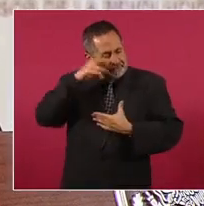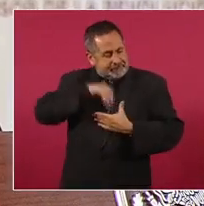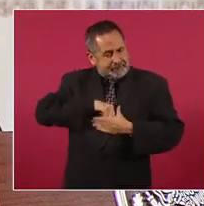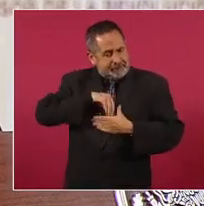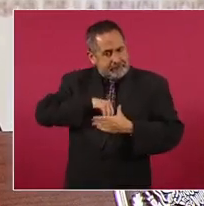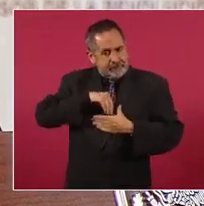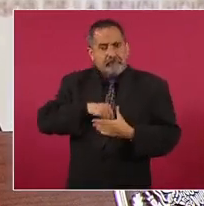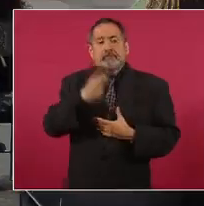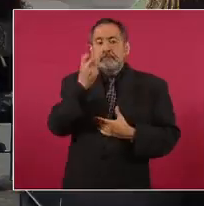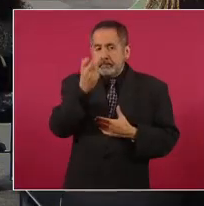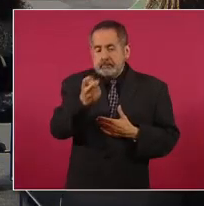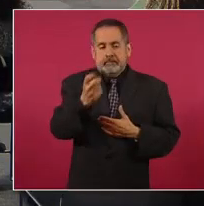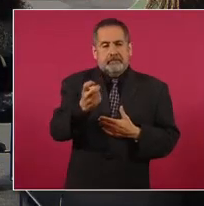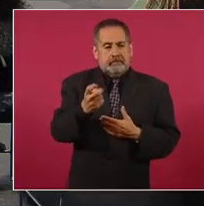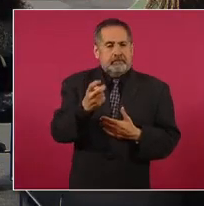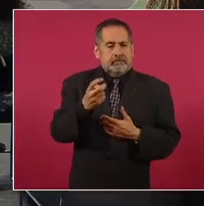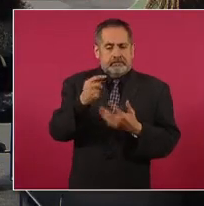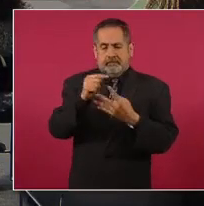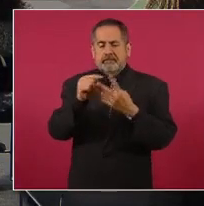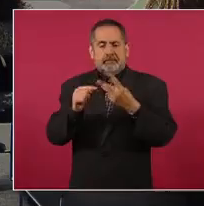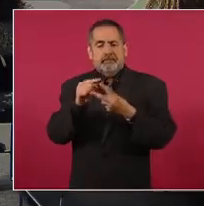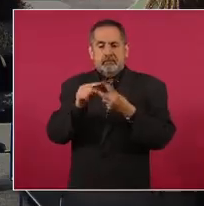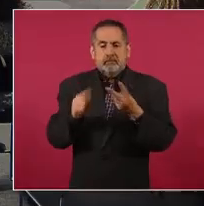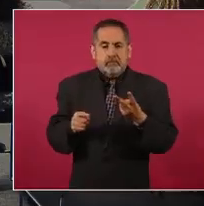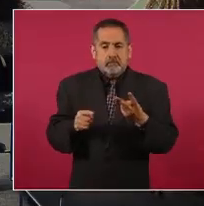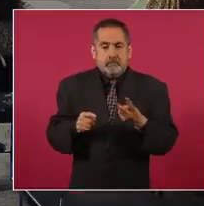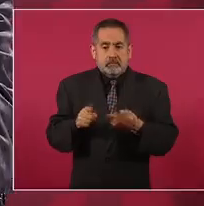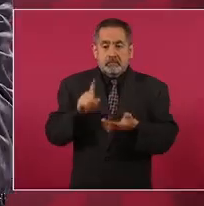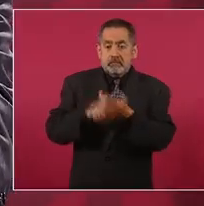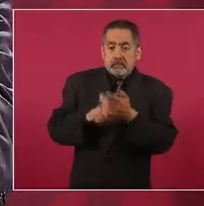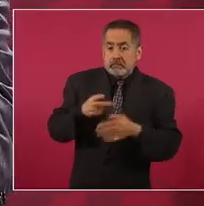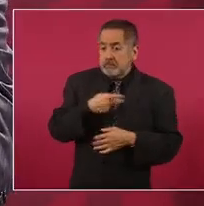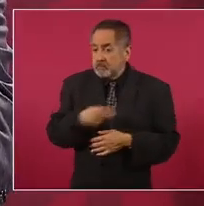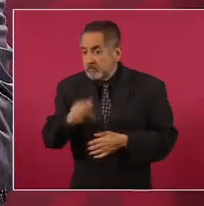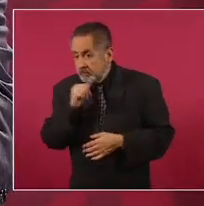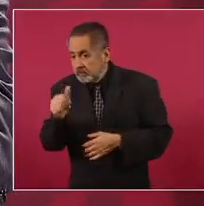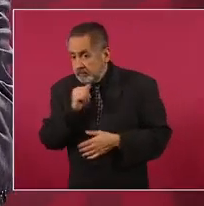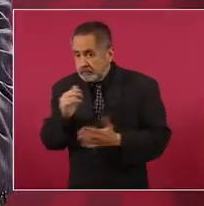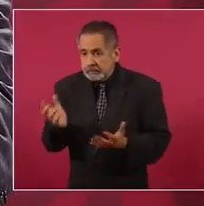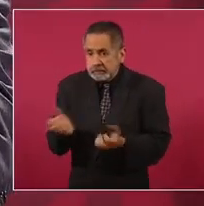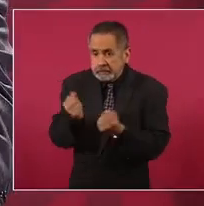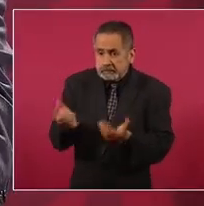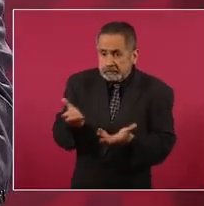Son las dos cosas: que no haya pobreza y que no se pierda